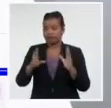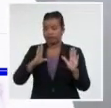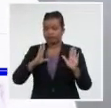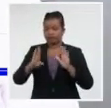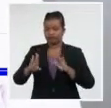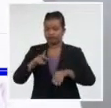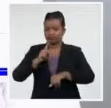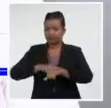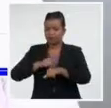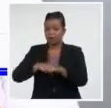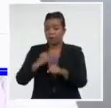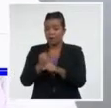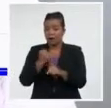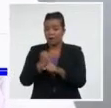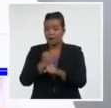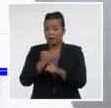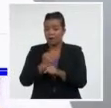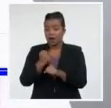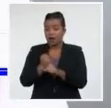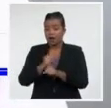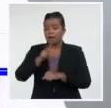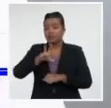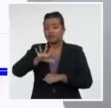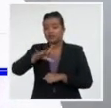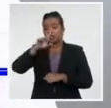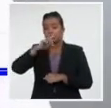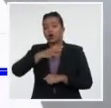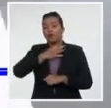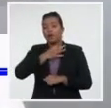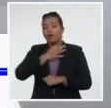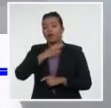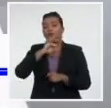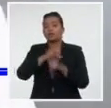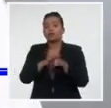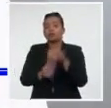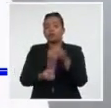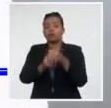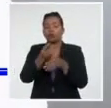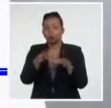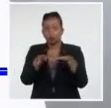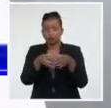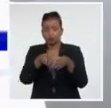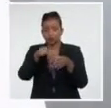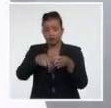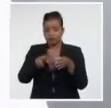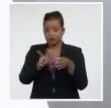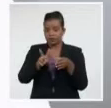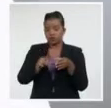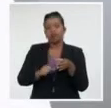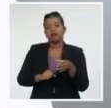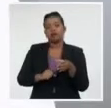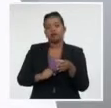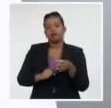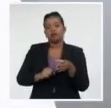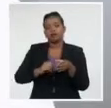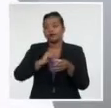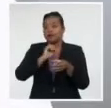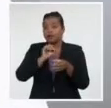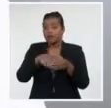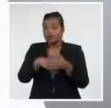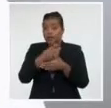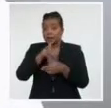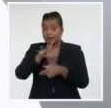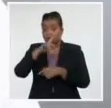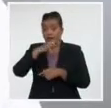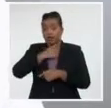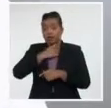El 25 de enero constituimos esta comisión electoral de circunscripción aquí en Venezuela y a partir de ahí comenzamos el trabajo en una primera